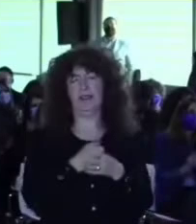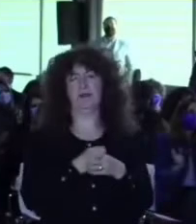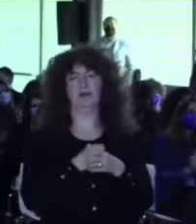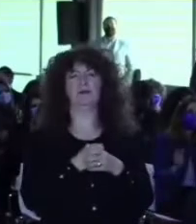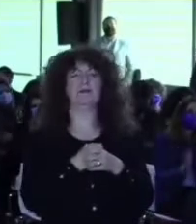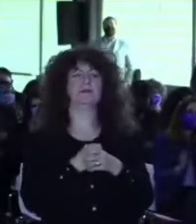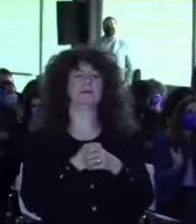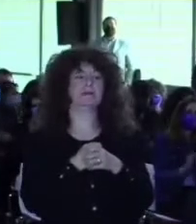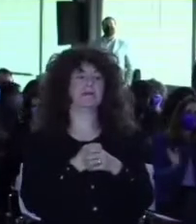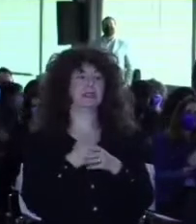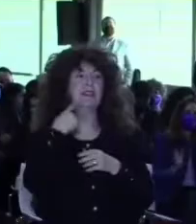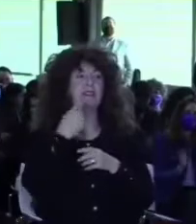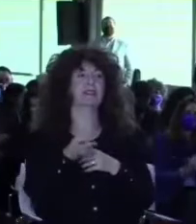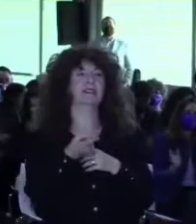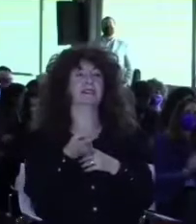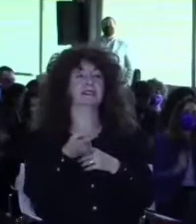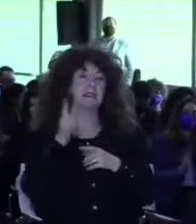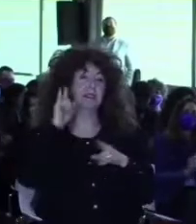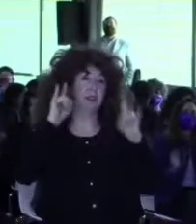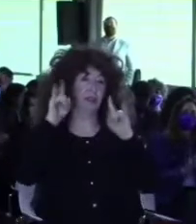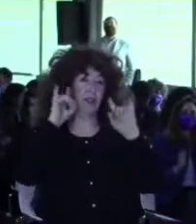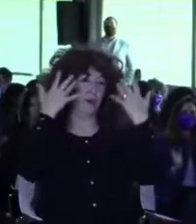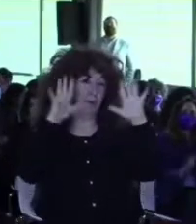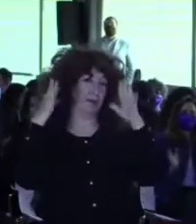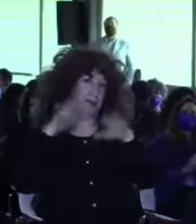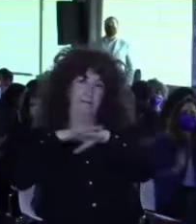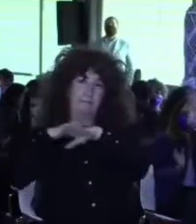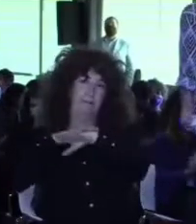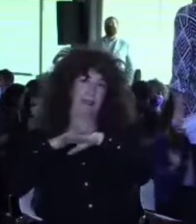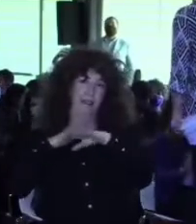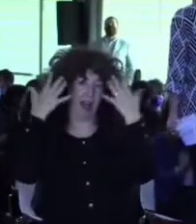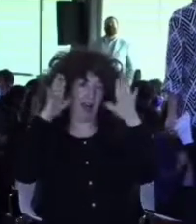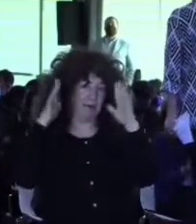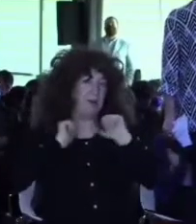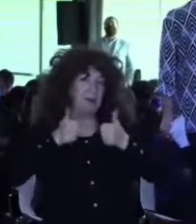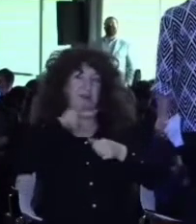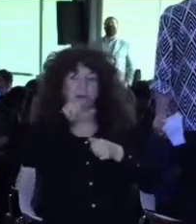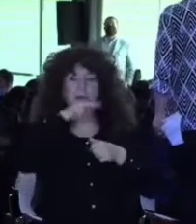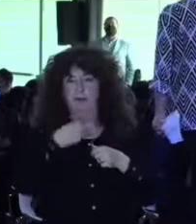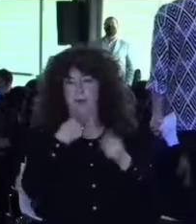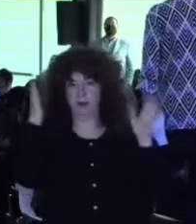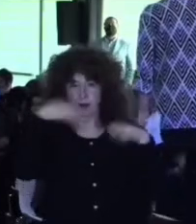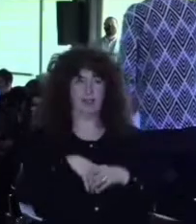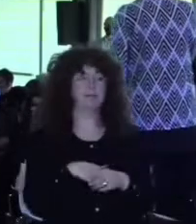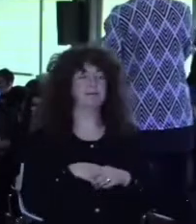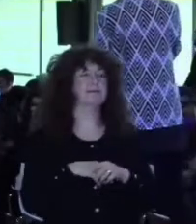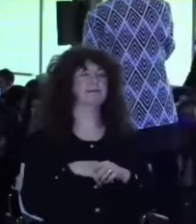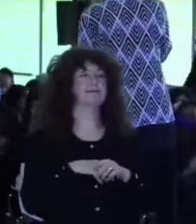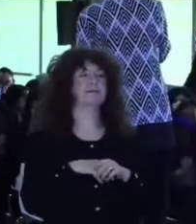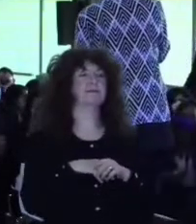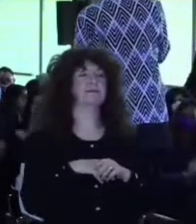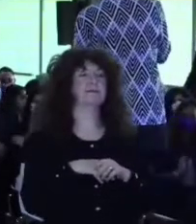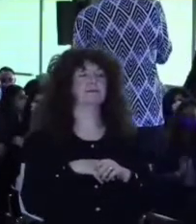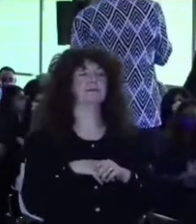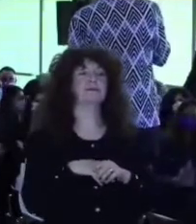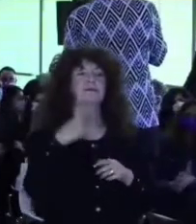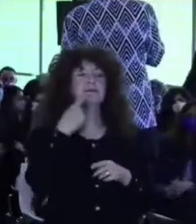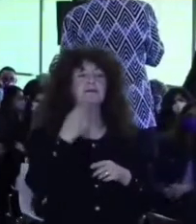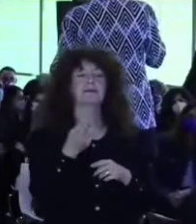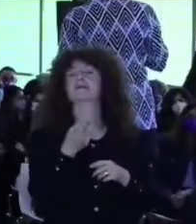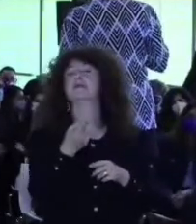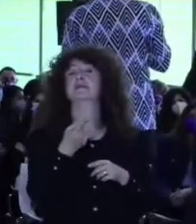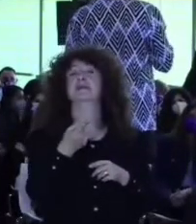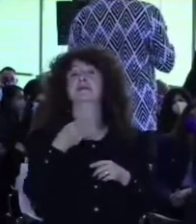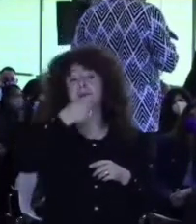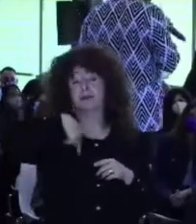y bebe de nuestra mejor tradición de la militancia. Bebe de la hermana nuestra sola.